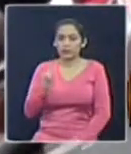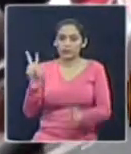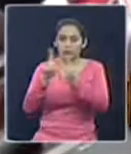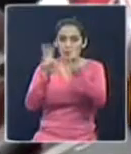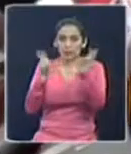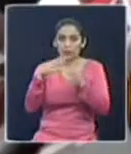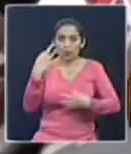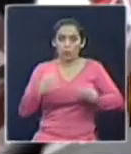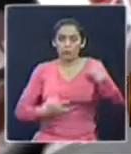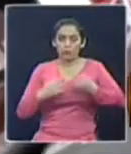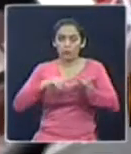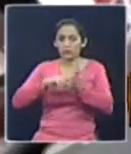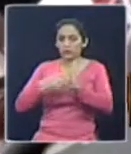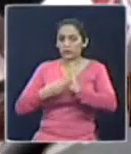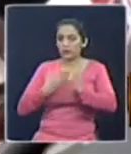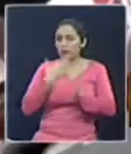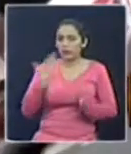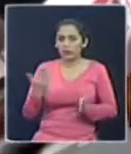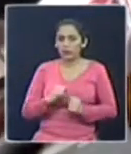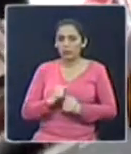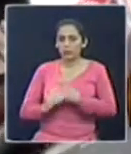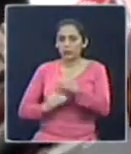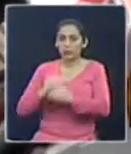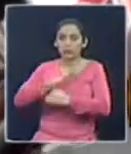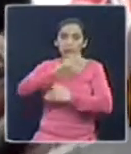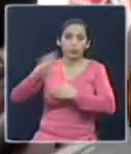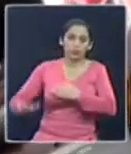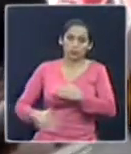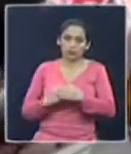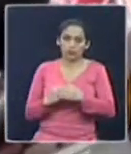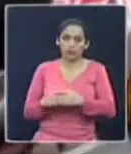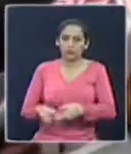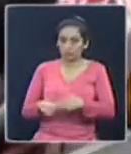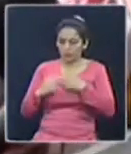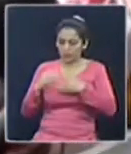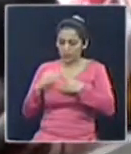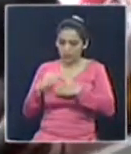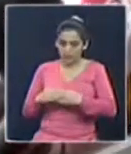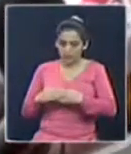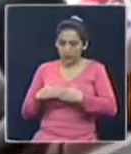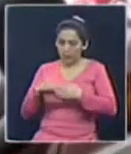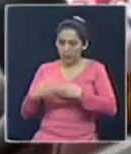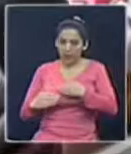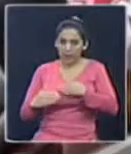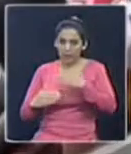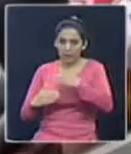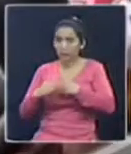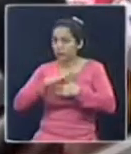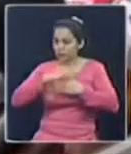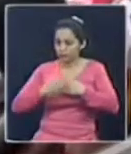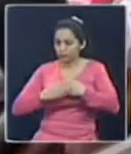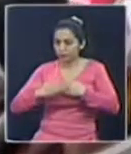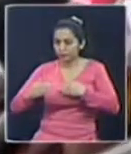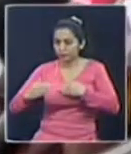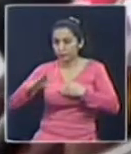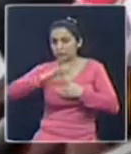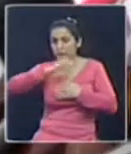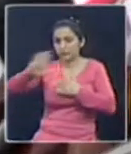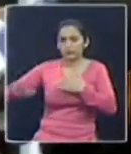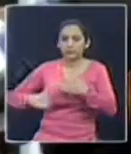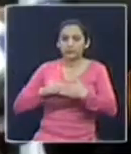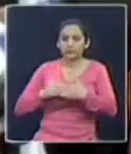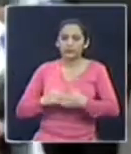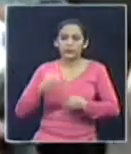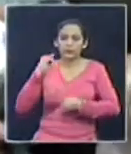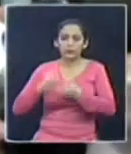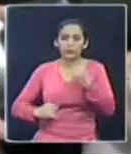enjuiciamiento, significa todo el proceso penal, es decir, desde la etapa de instrucción hasta la etapa de juicio.